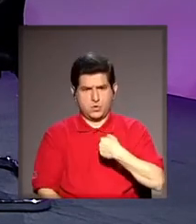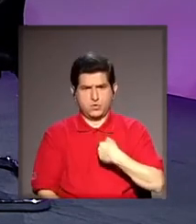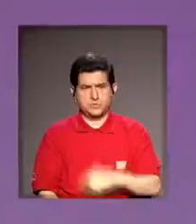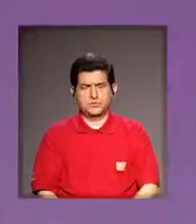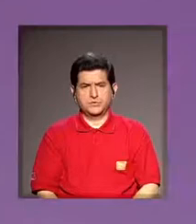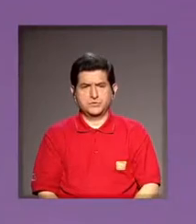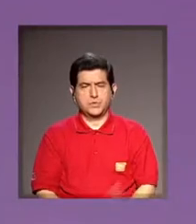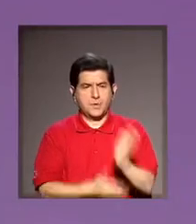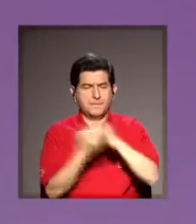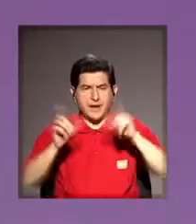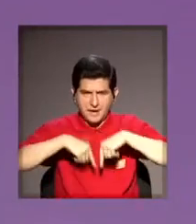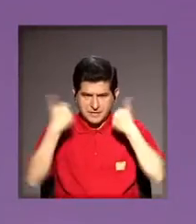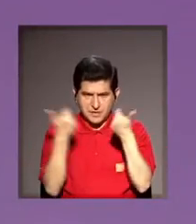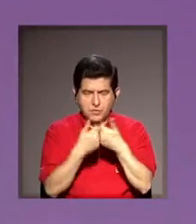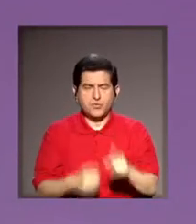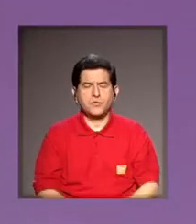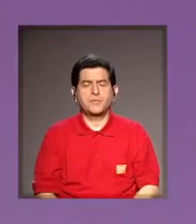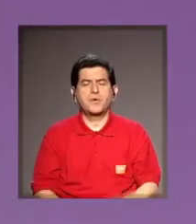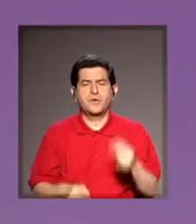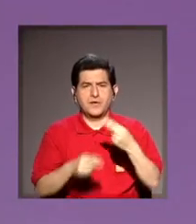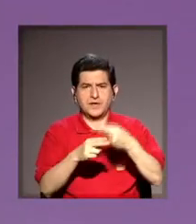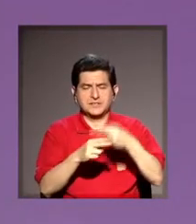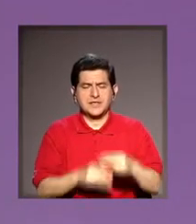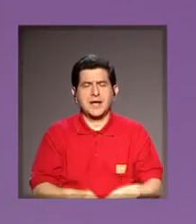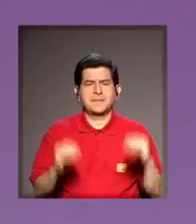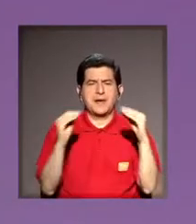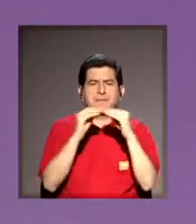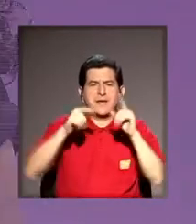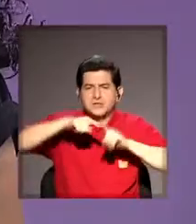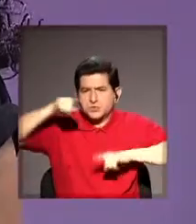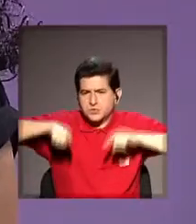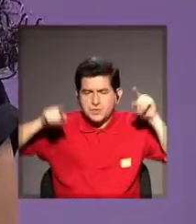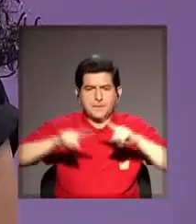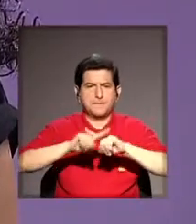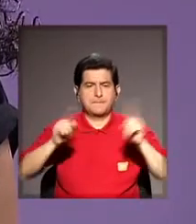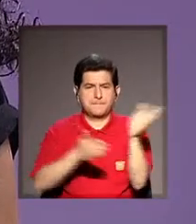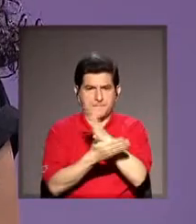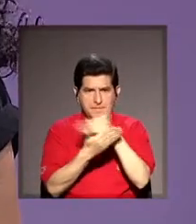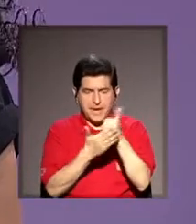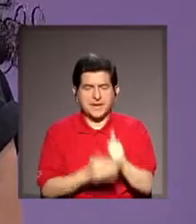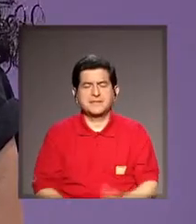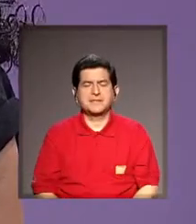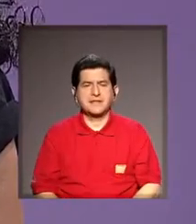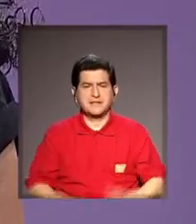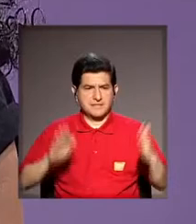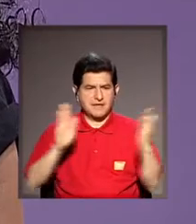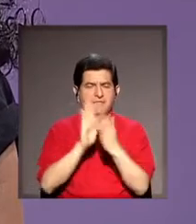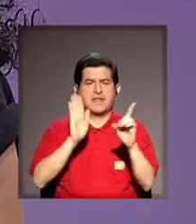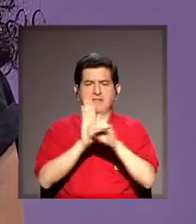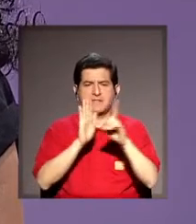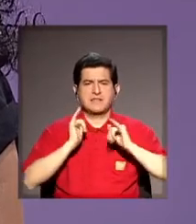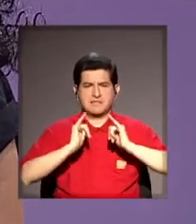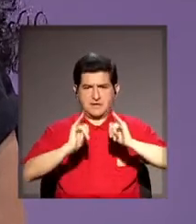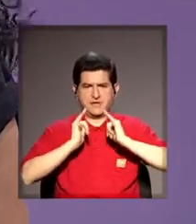particular soy parte de un colectivo que se llama beso diverso pero somos parte del frente por los derechos igualitarios y